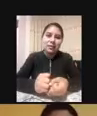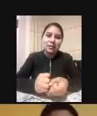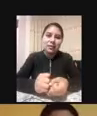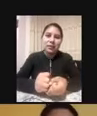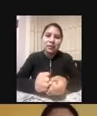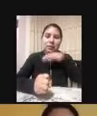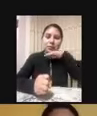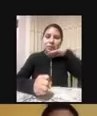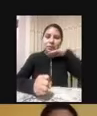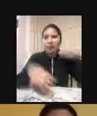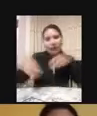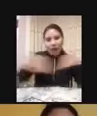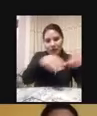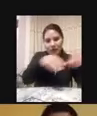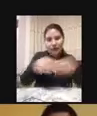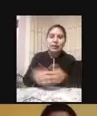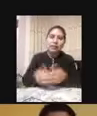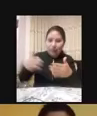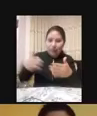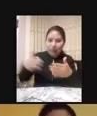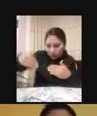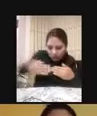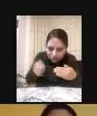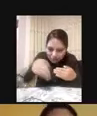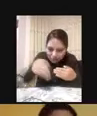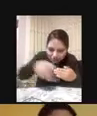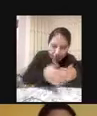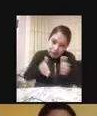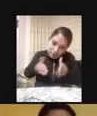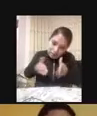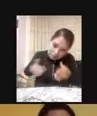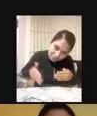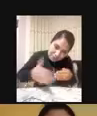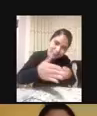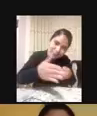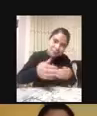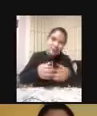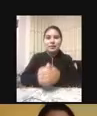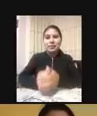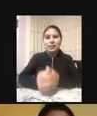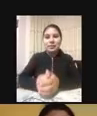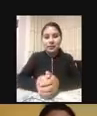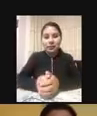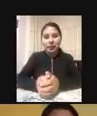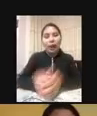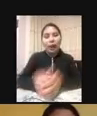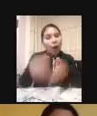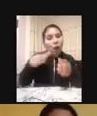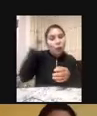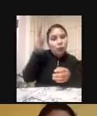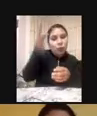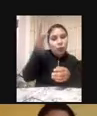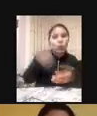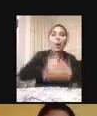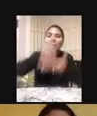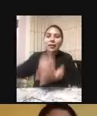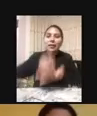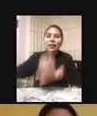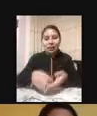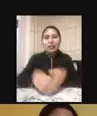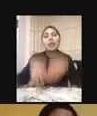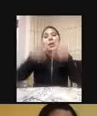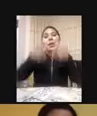secuencias en zigzag, secuencias onduladas, secuencias rectas, que también nos sirve a la larga para poder iniciar en lo que es la escritura, porque en realidad